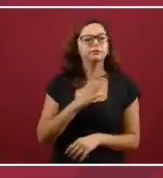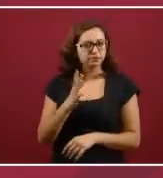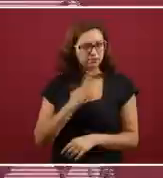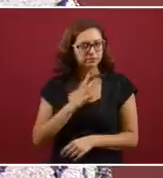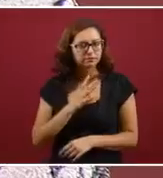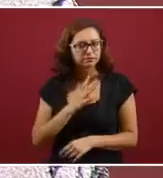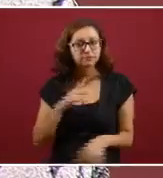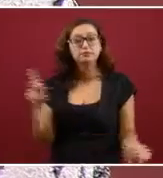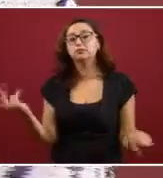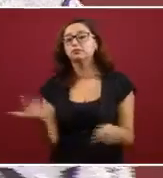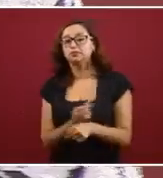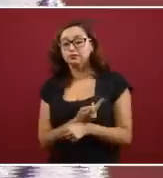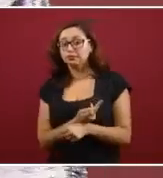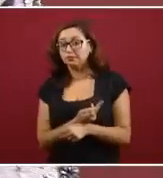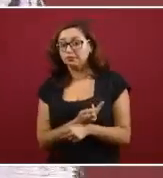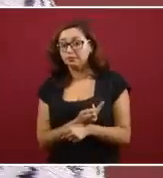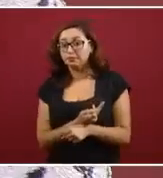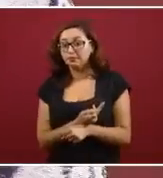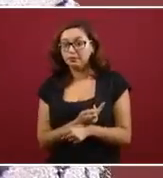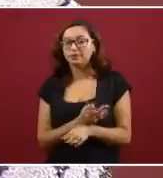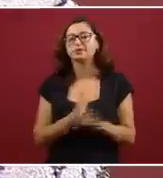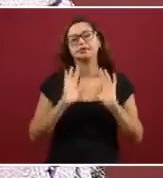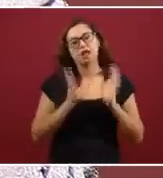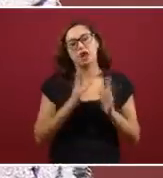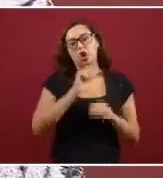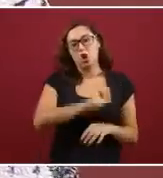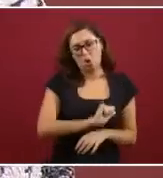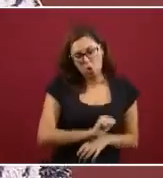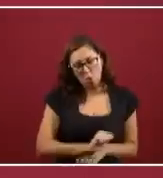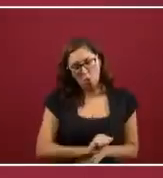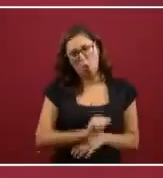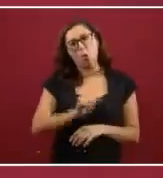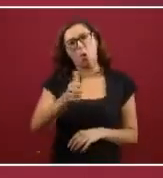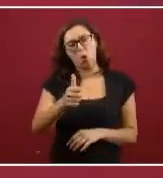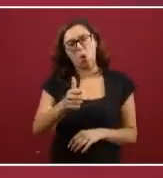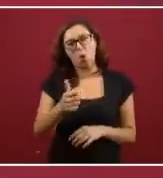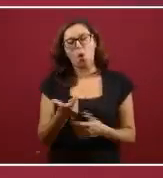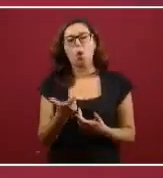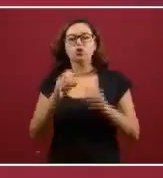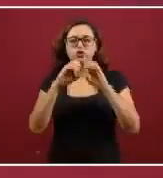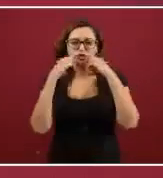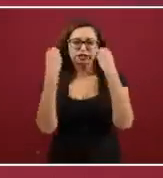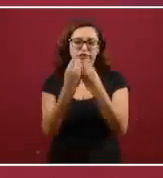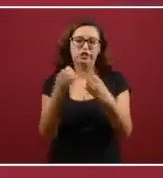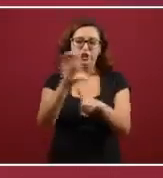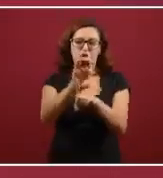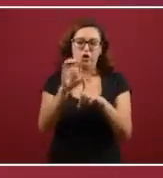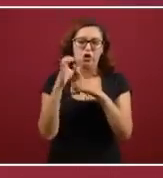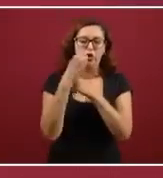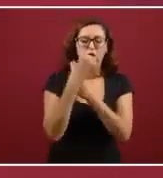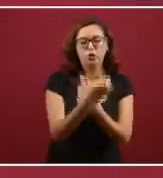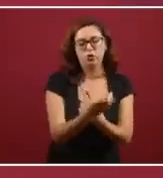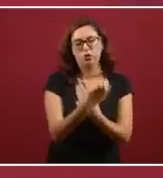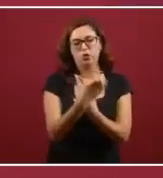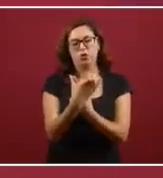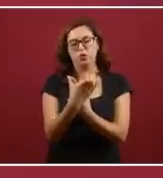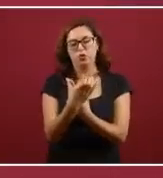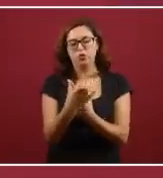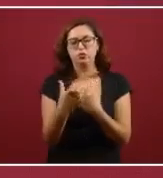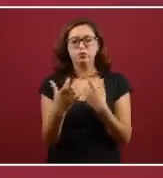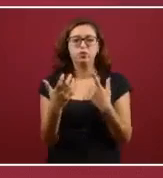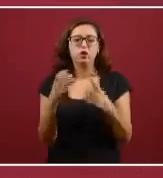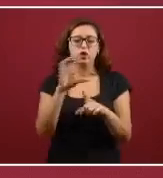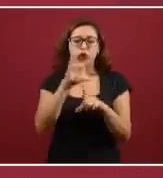Ahí entra otra instancia, que es la Comisión de Comercio Internacional, conocida como la ITC, por sus siglas en